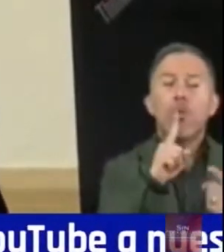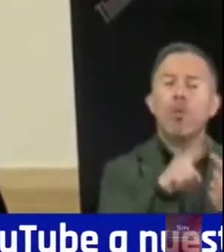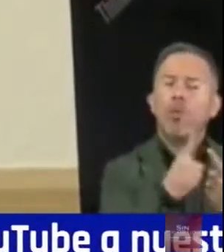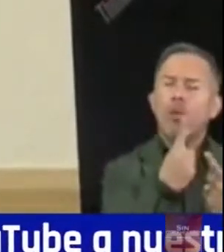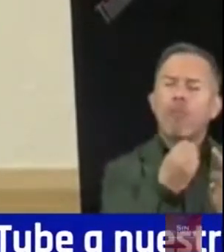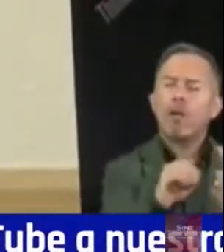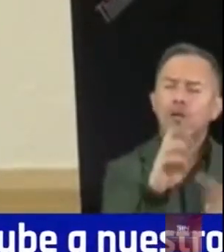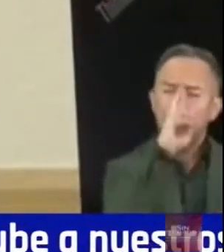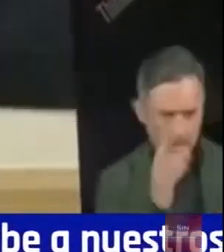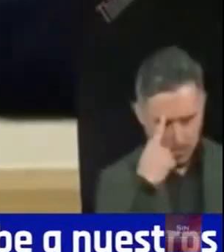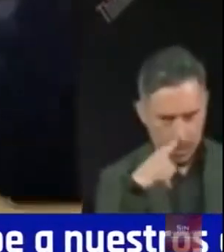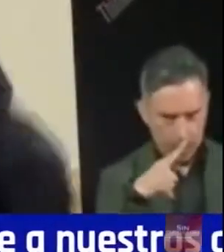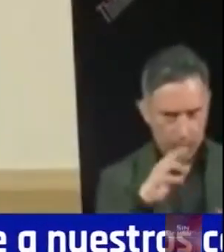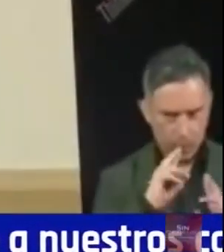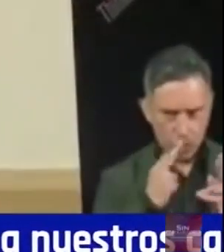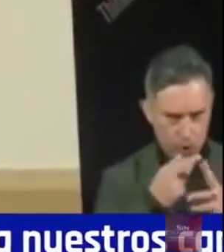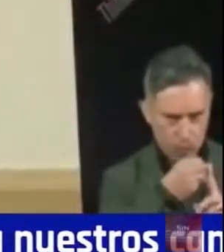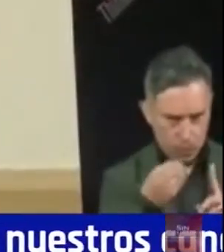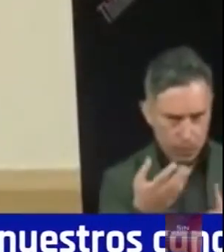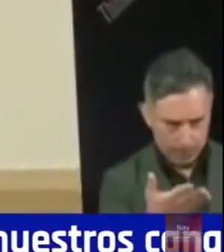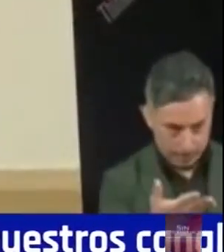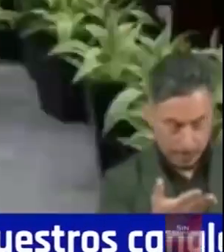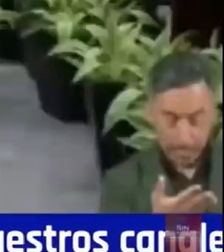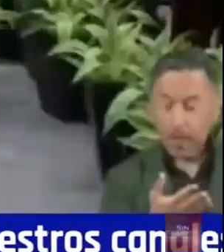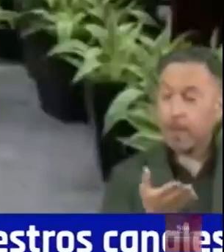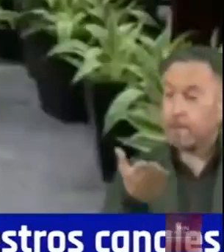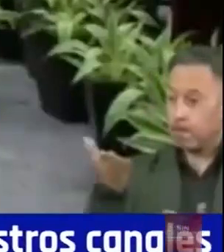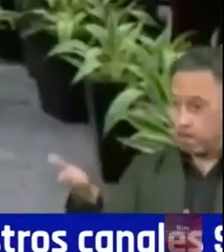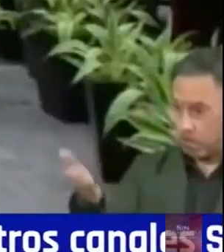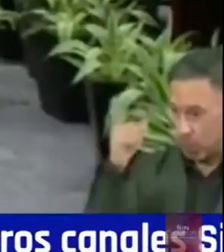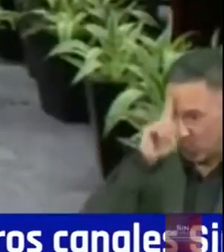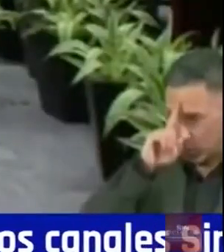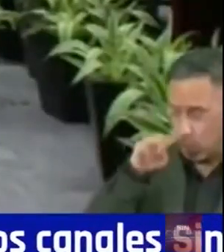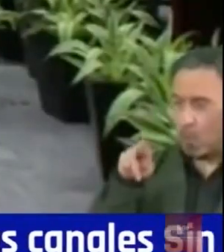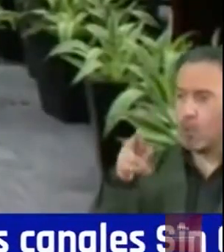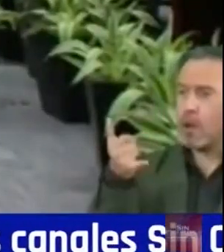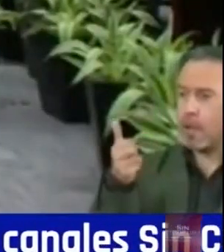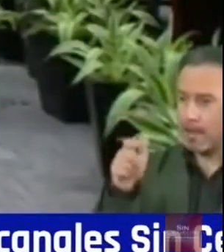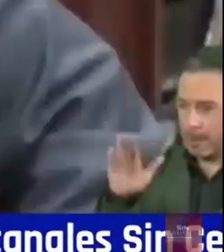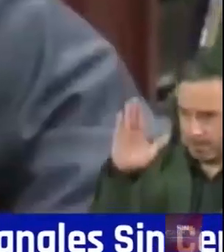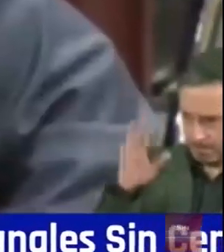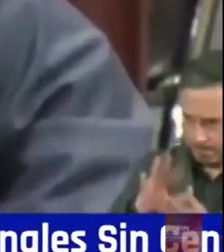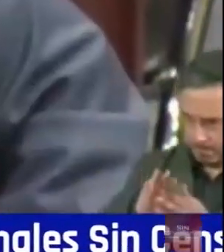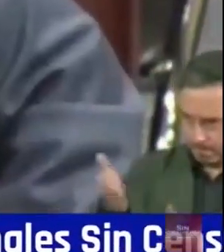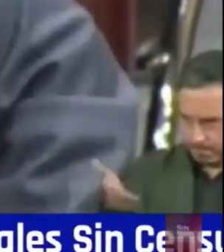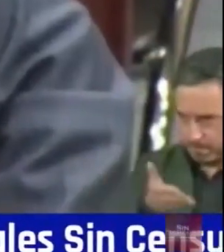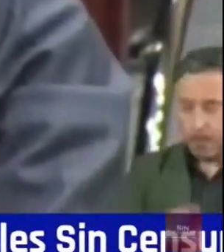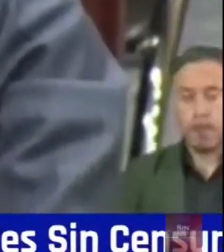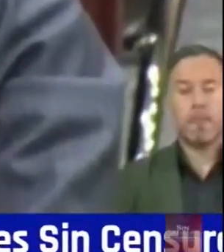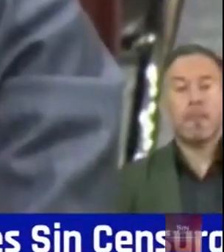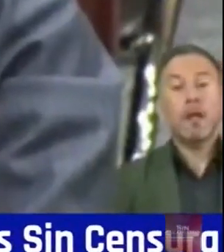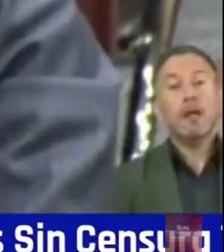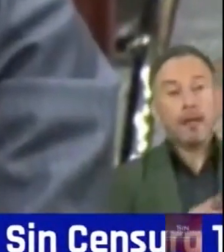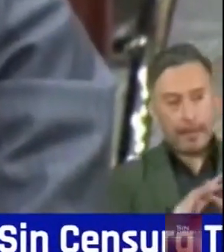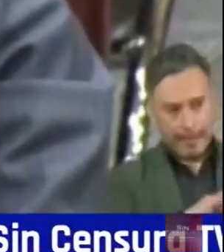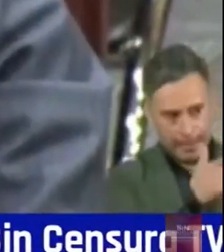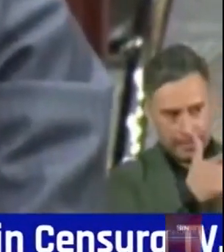el proceso electoral va muy bien. Dicho lo cual, consejero Murayama, por favor. Gracias, pues me hubiera